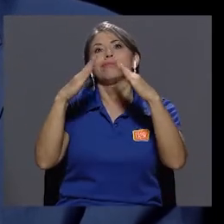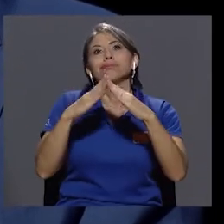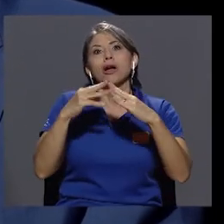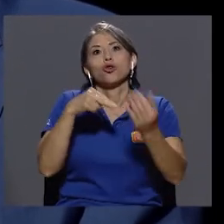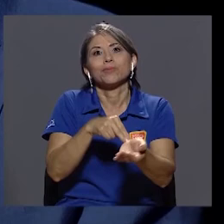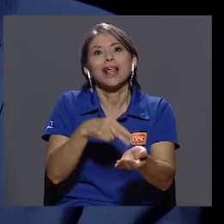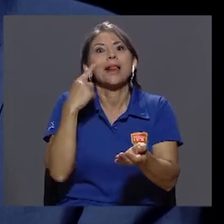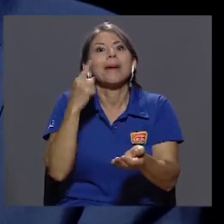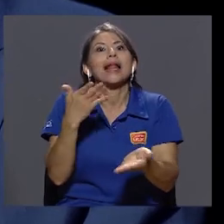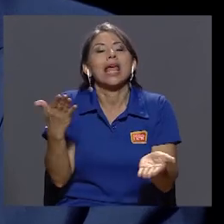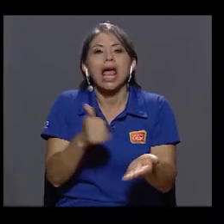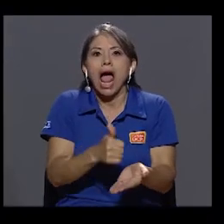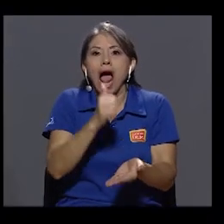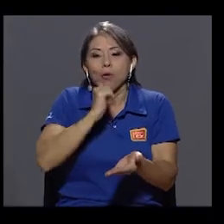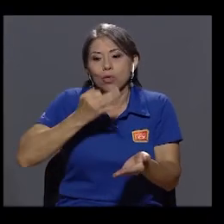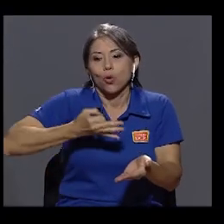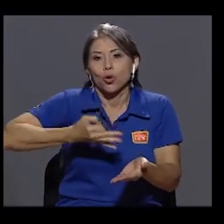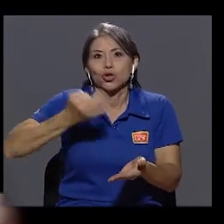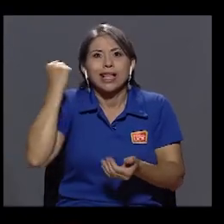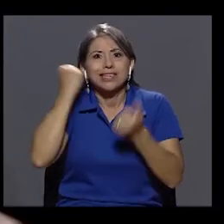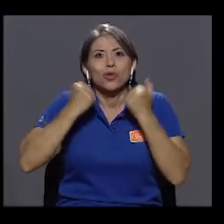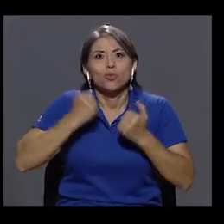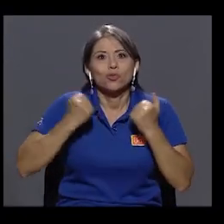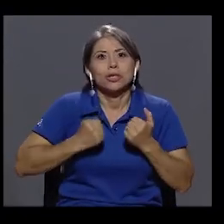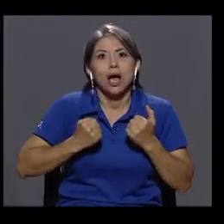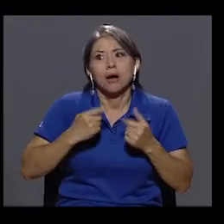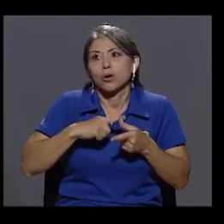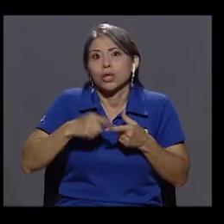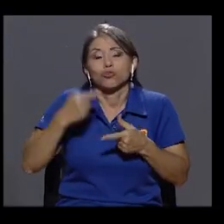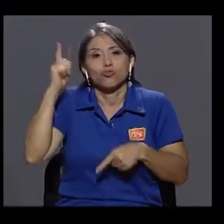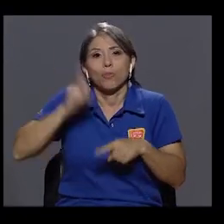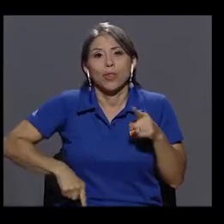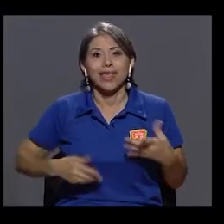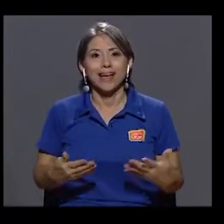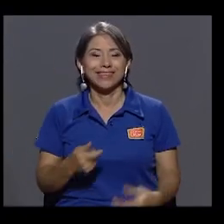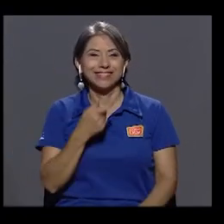todos los días y duchas porque porque si no no podía